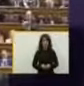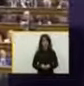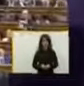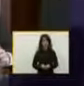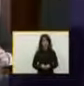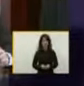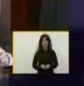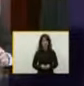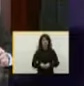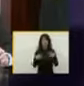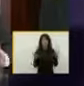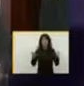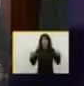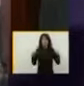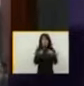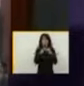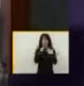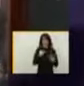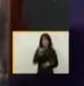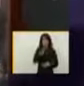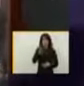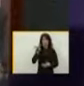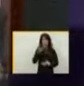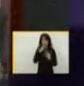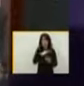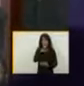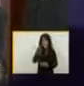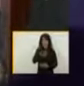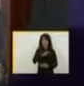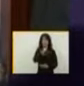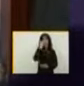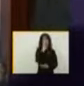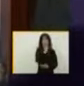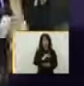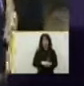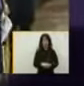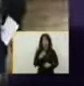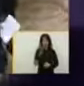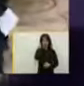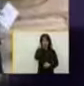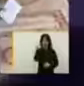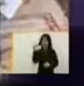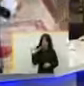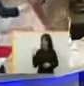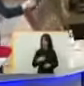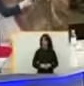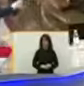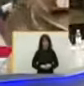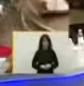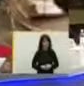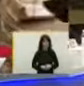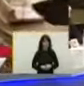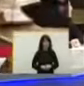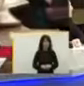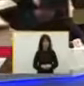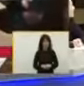poner en marcha esa cuenta atrás, ¿no? Yo creo que lo lógico... ¿Tú crees que esto lo ha hecho con esa finalidad? No, en absoluto. Pues pero vosotros